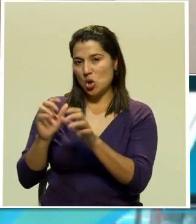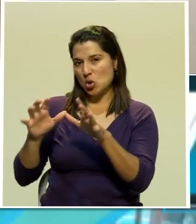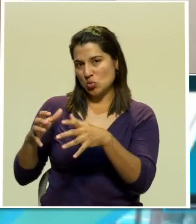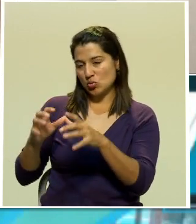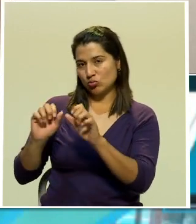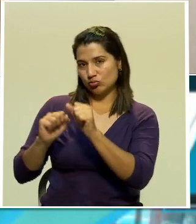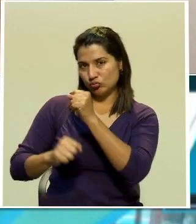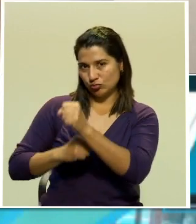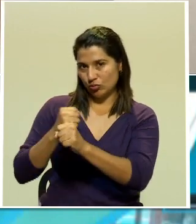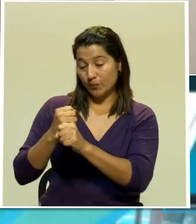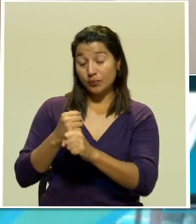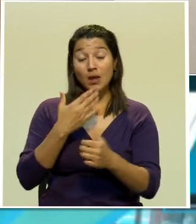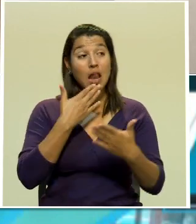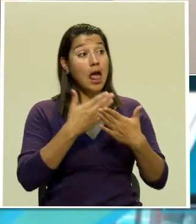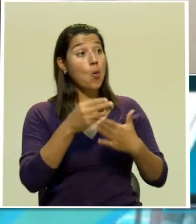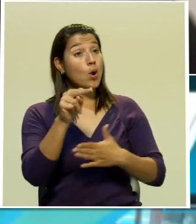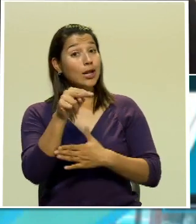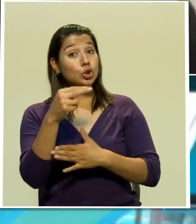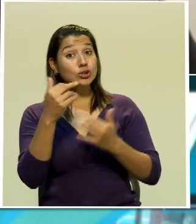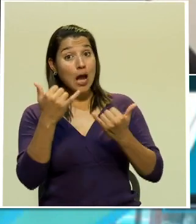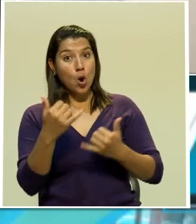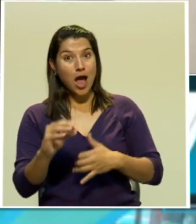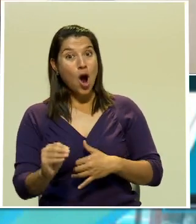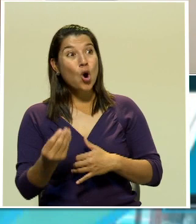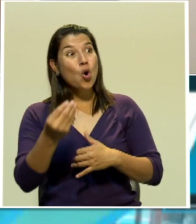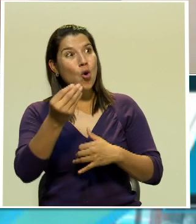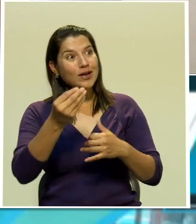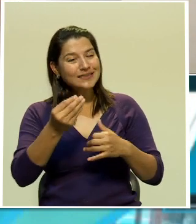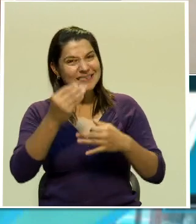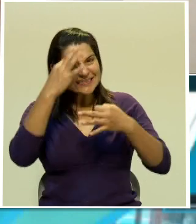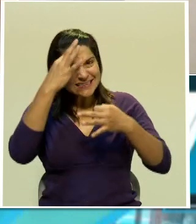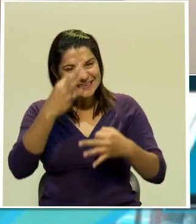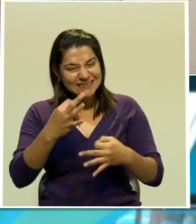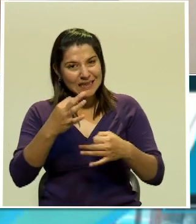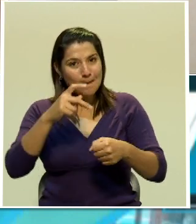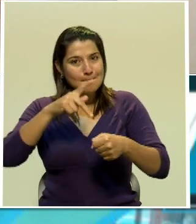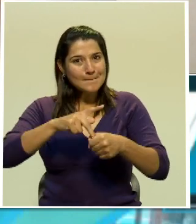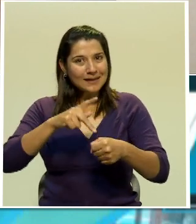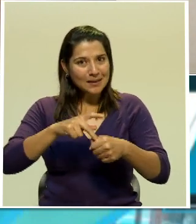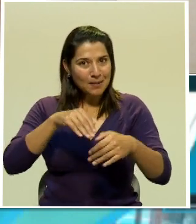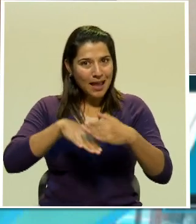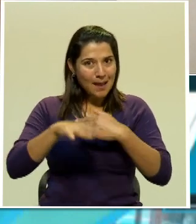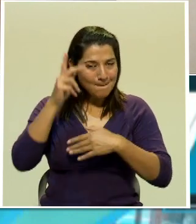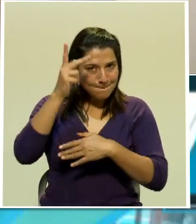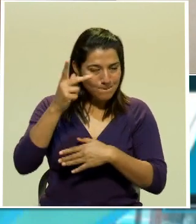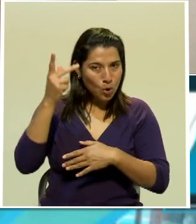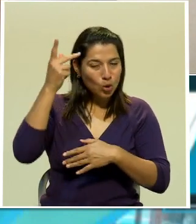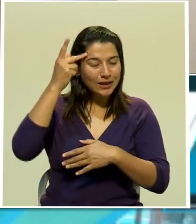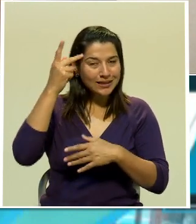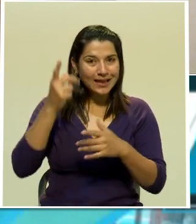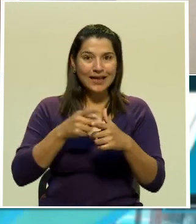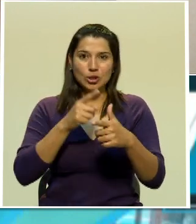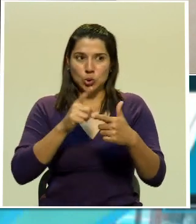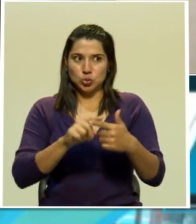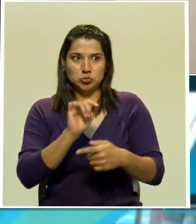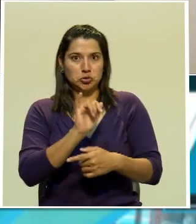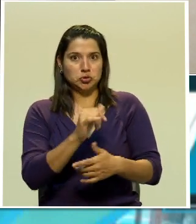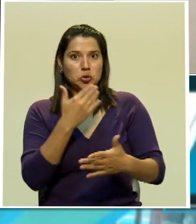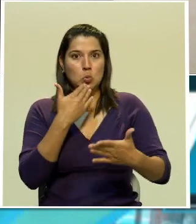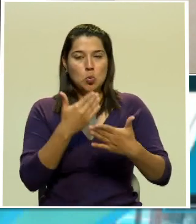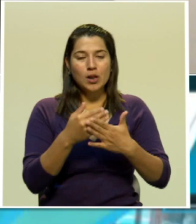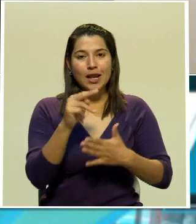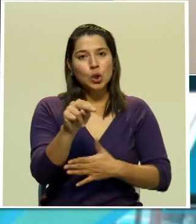Alfonso, es que los jóvenes están entrando a la política, están metiéndose al barro, lo cual es una muy